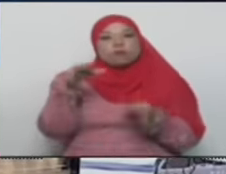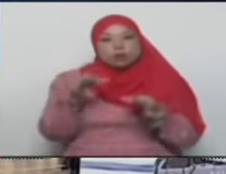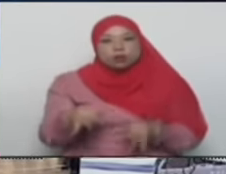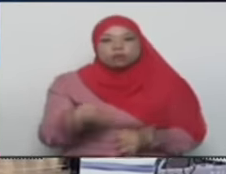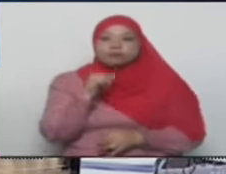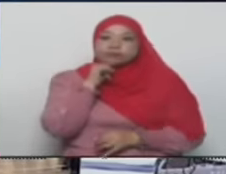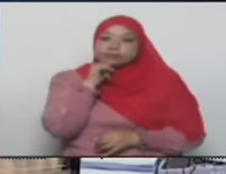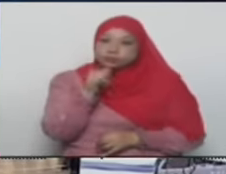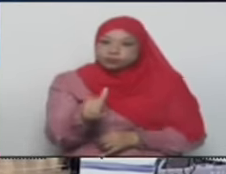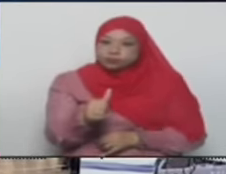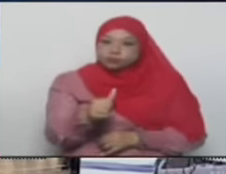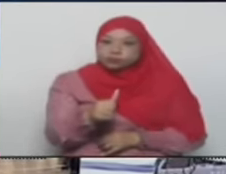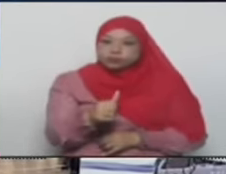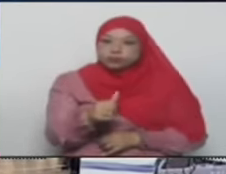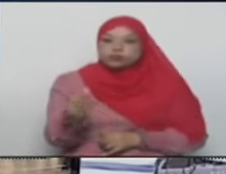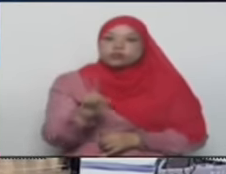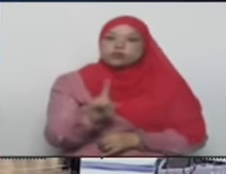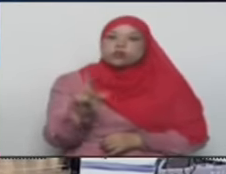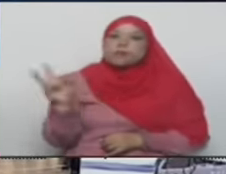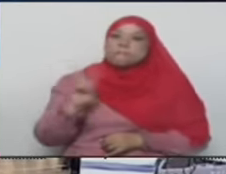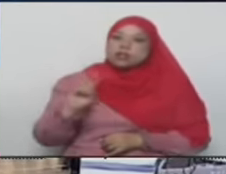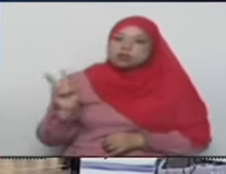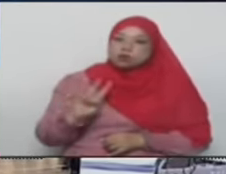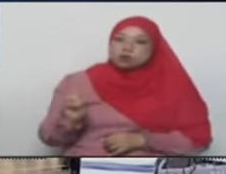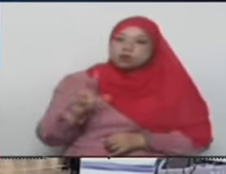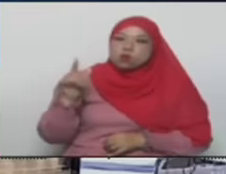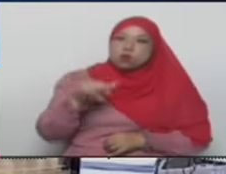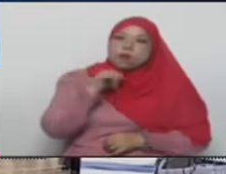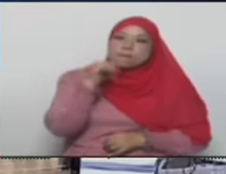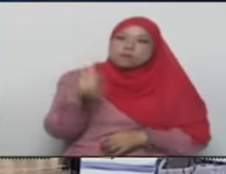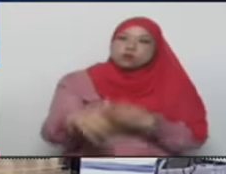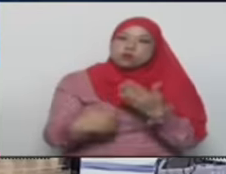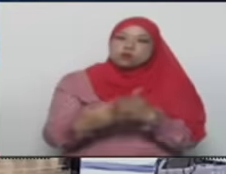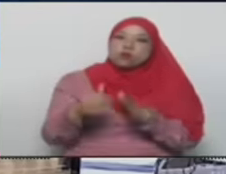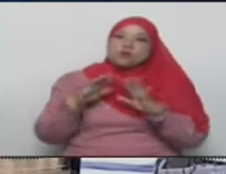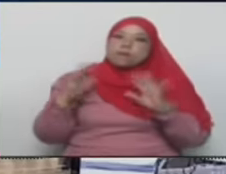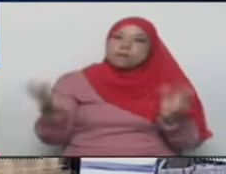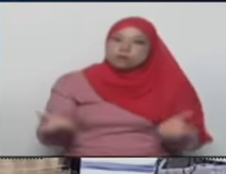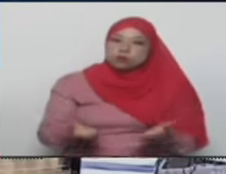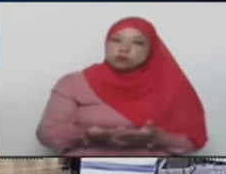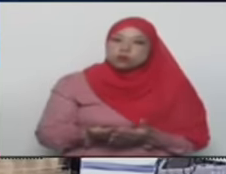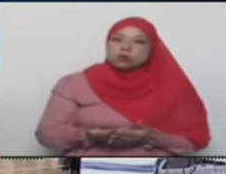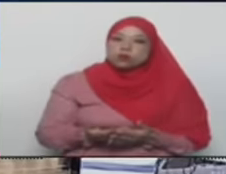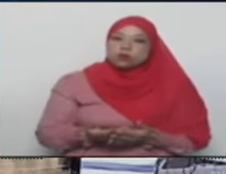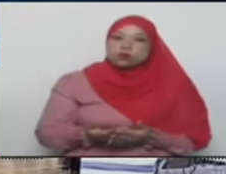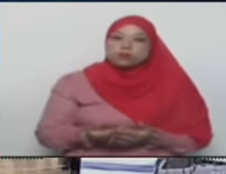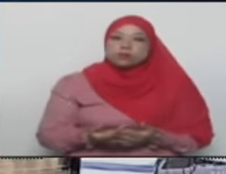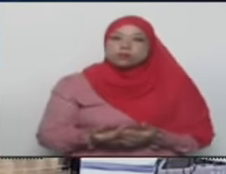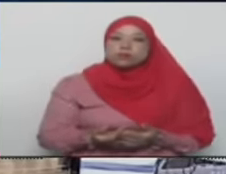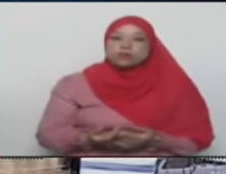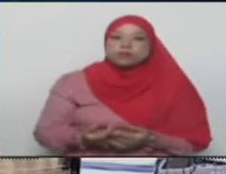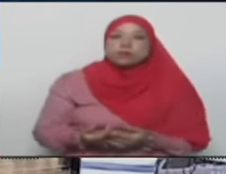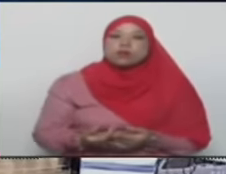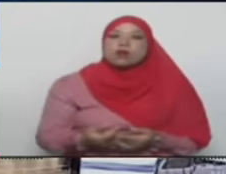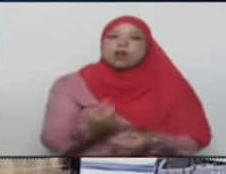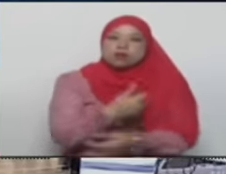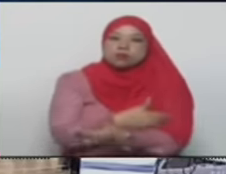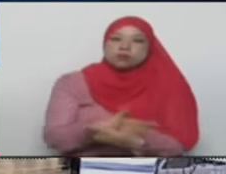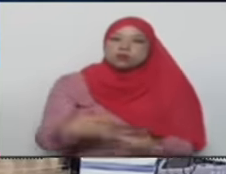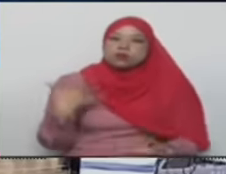muy maltrecho, no solo en Venezuela, ha quedado muy maltrecho en el mundo entero. Pero es esos